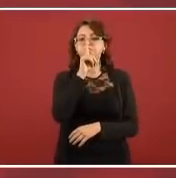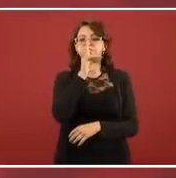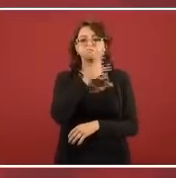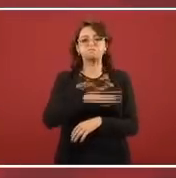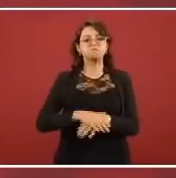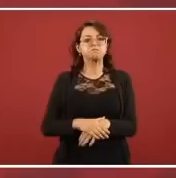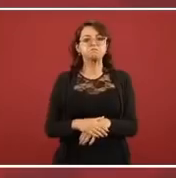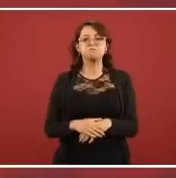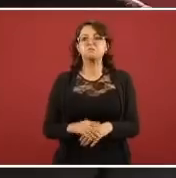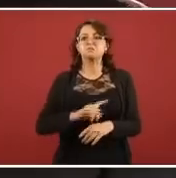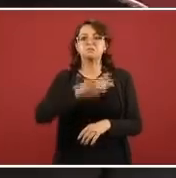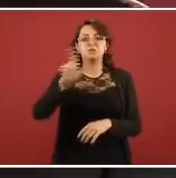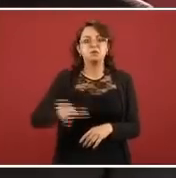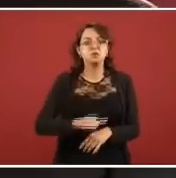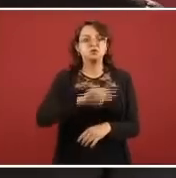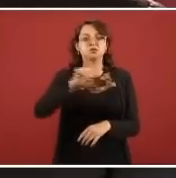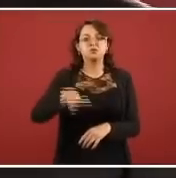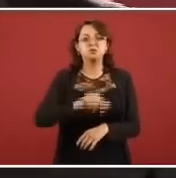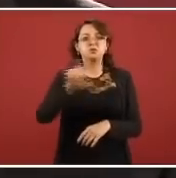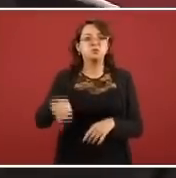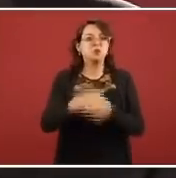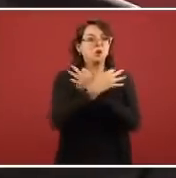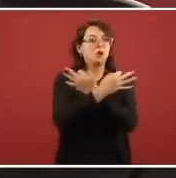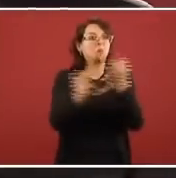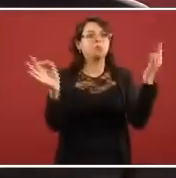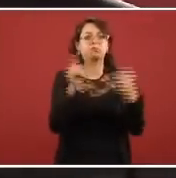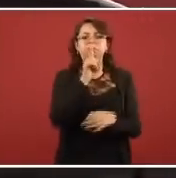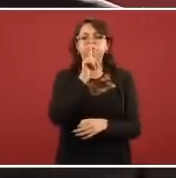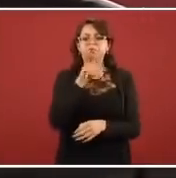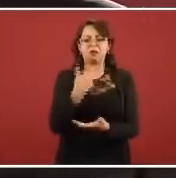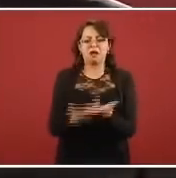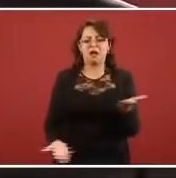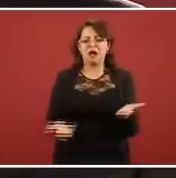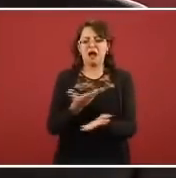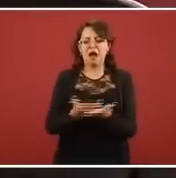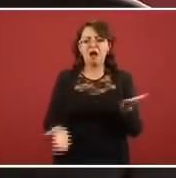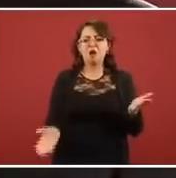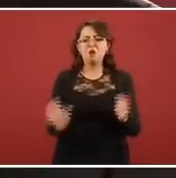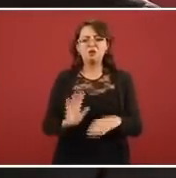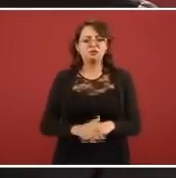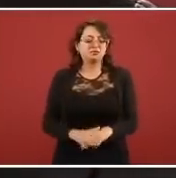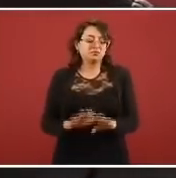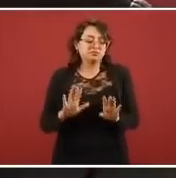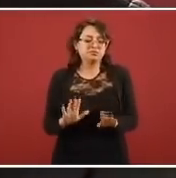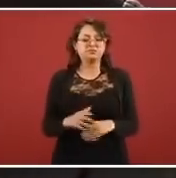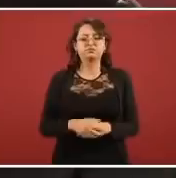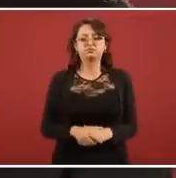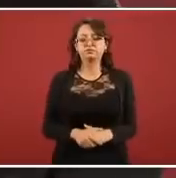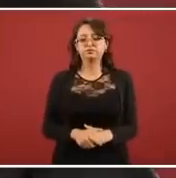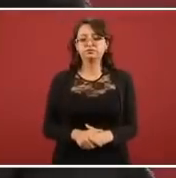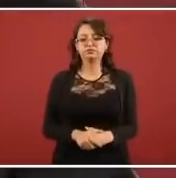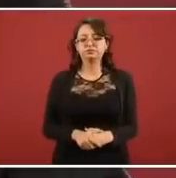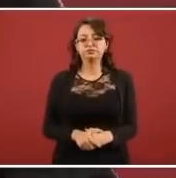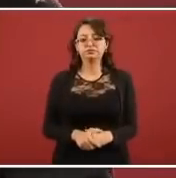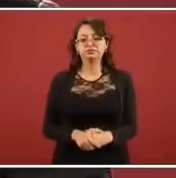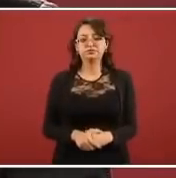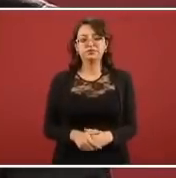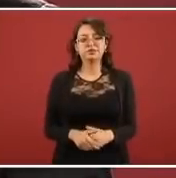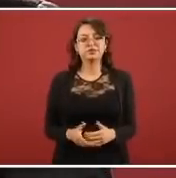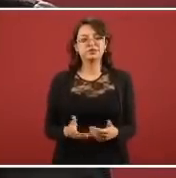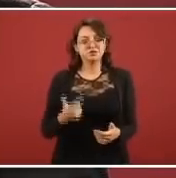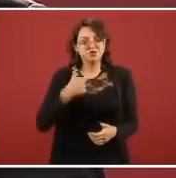Ni al día siguiente, ni al mes, ni al año, lo estoy contando ahora. Ya lo había dicho aquí. Entonces, ¿cómo